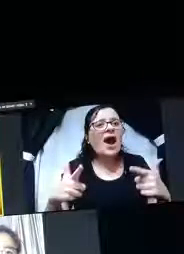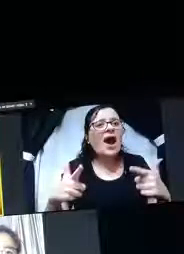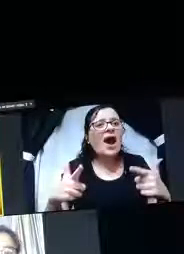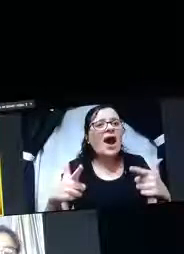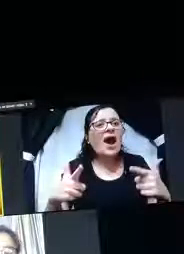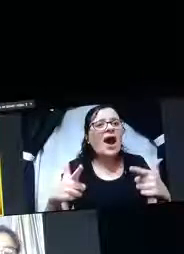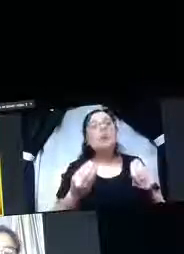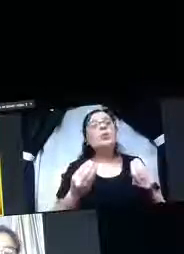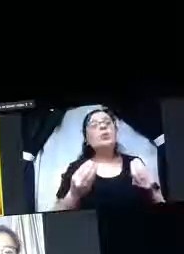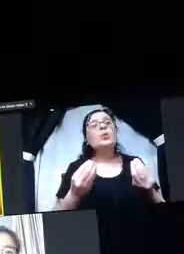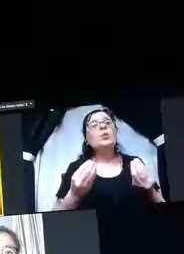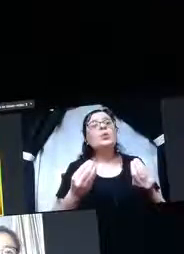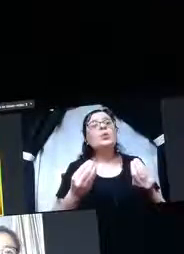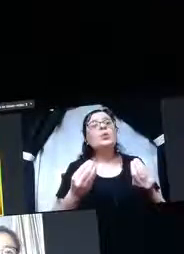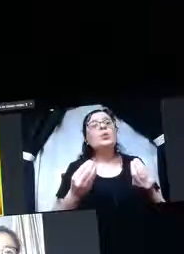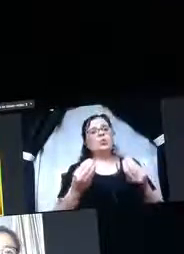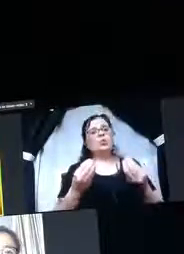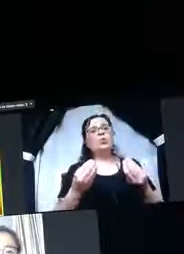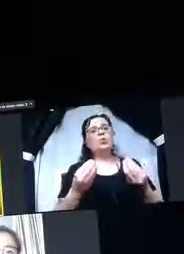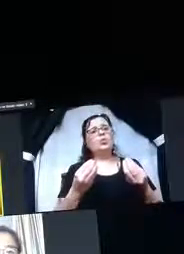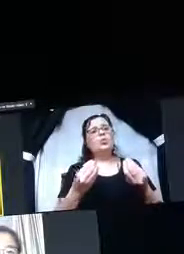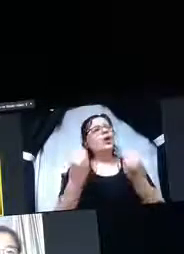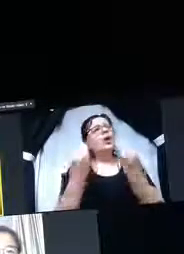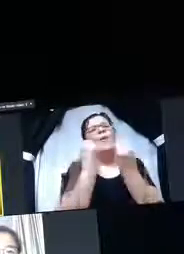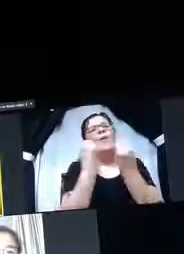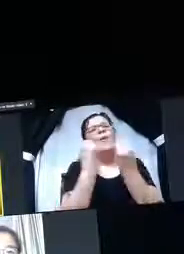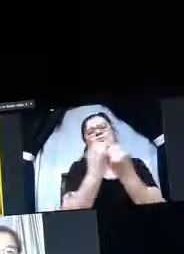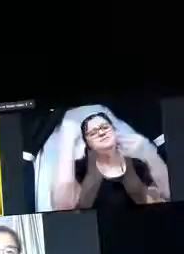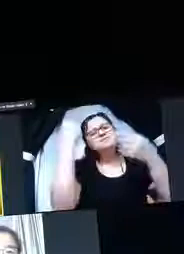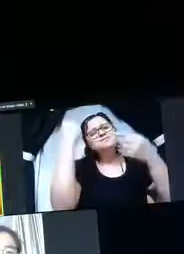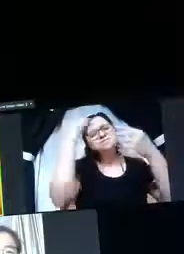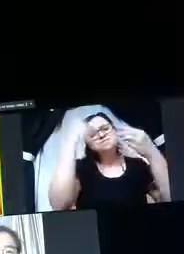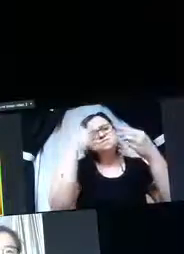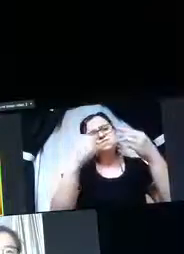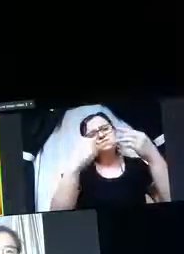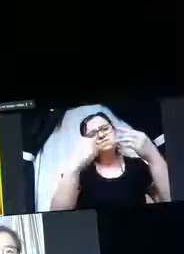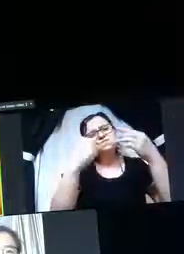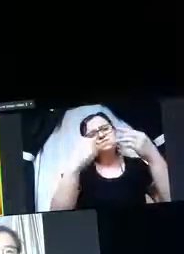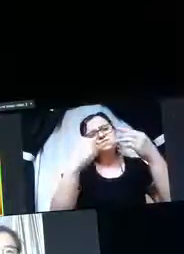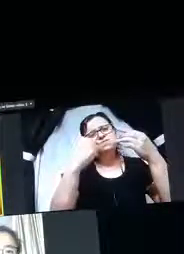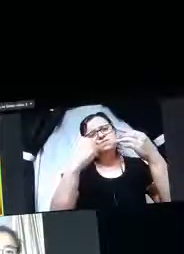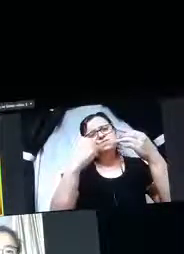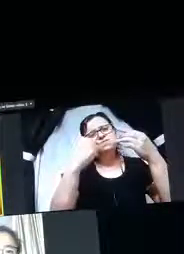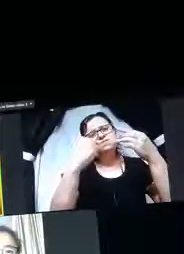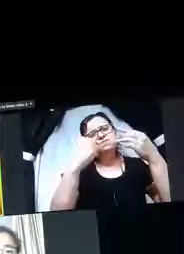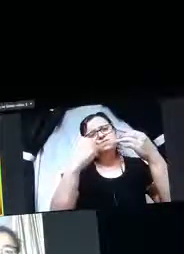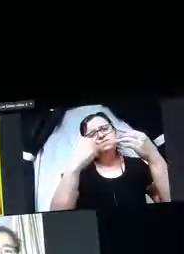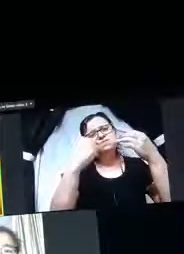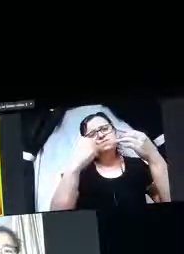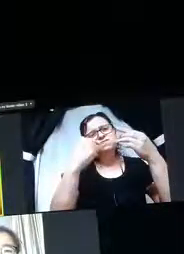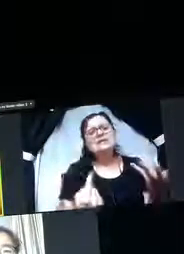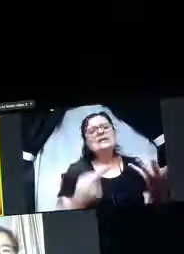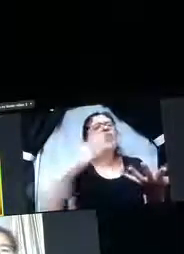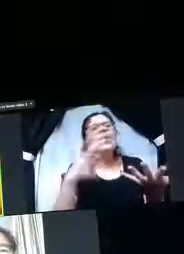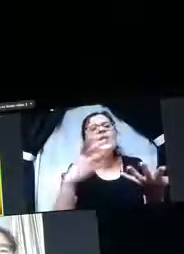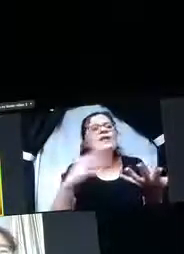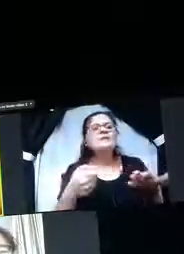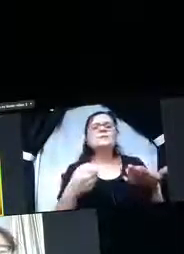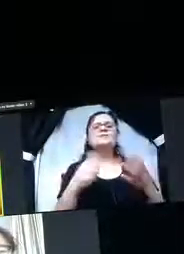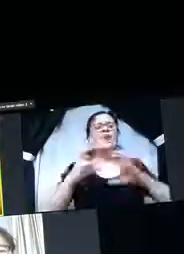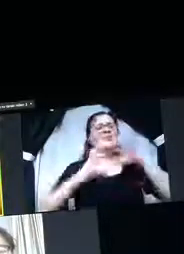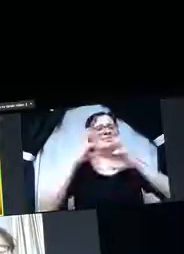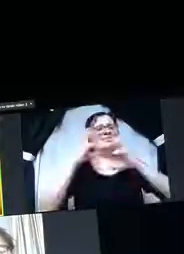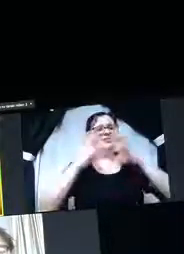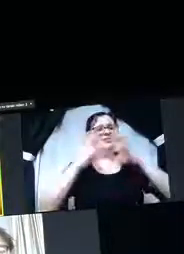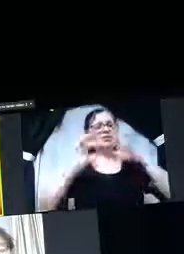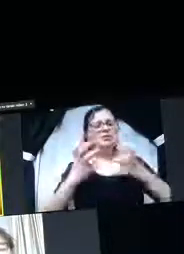que desarrollar, que hay muchos equipos y con mucho esfuerzo, porque a veces no son no son